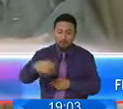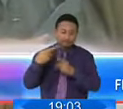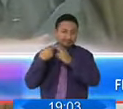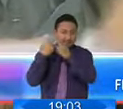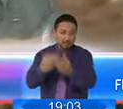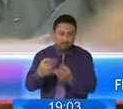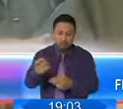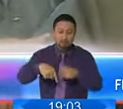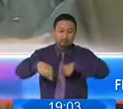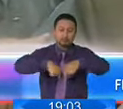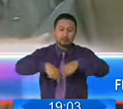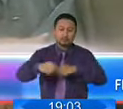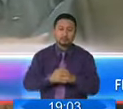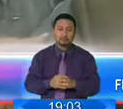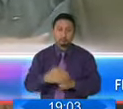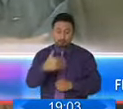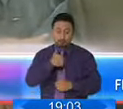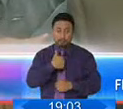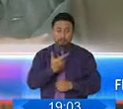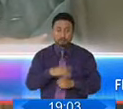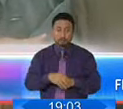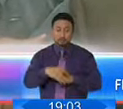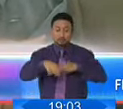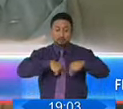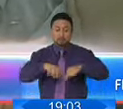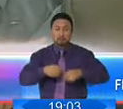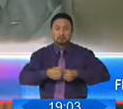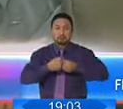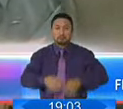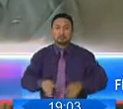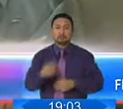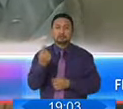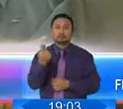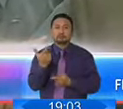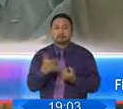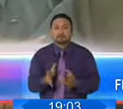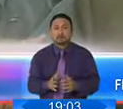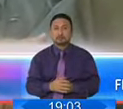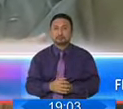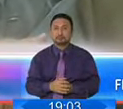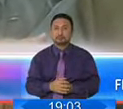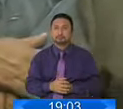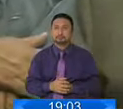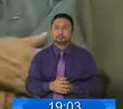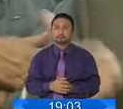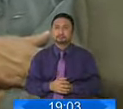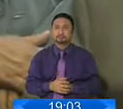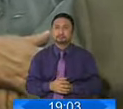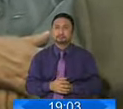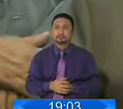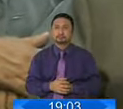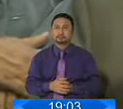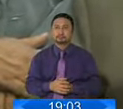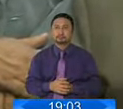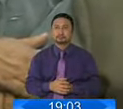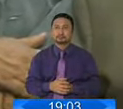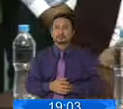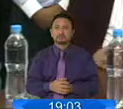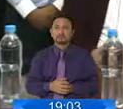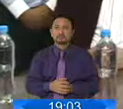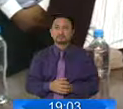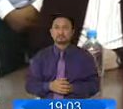nosotros los transportistas estamos subsidiando prácticamente el tema de los ingresos de la transportación que debe por sí solo